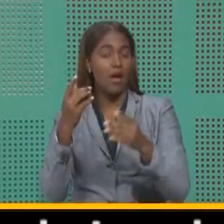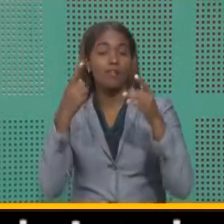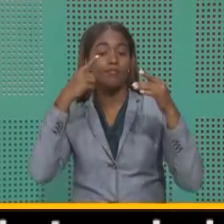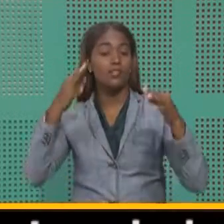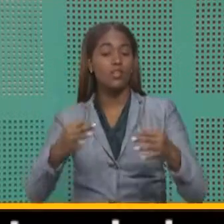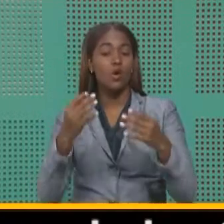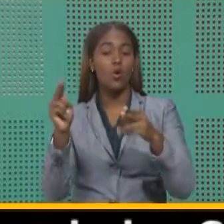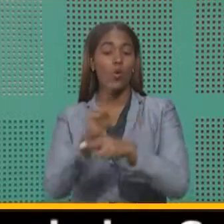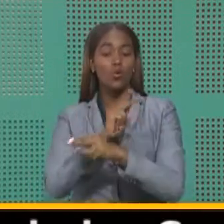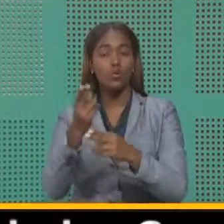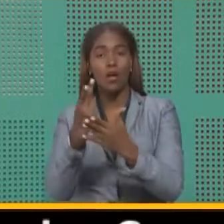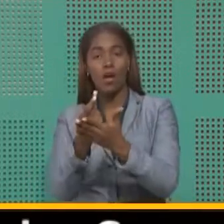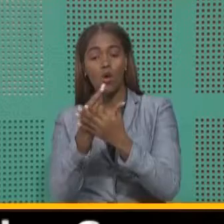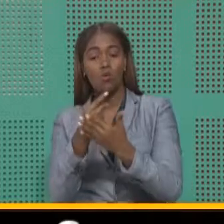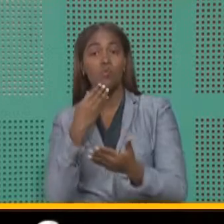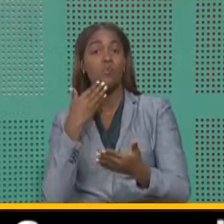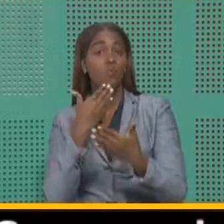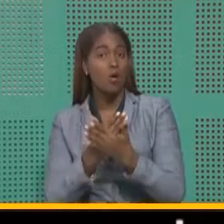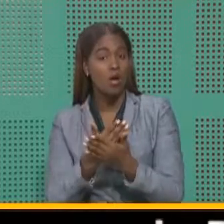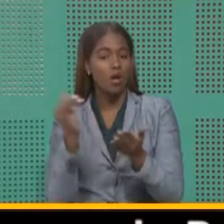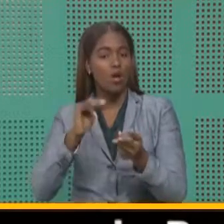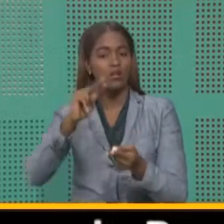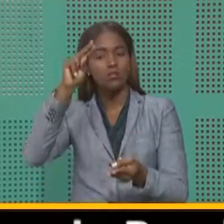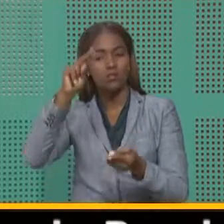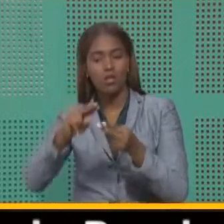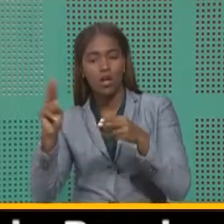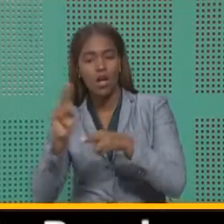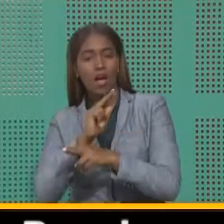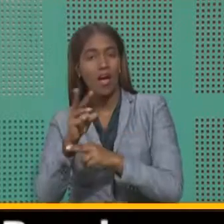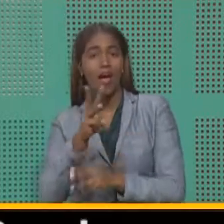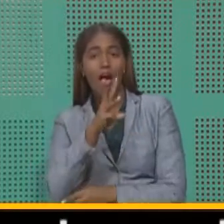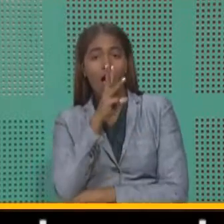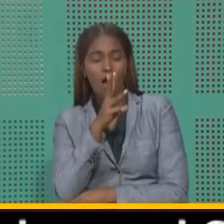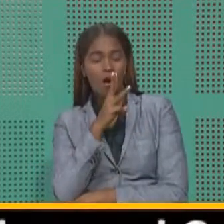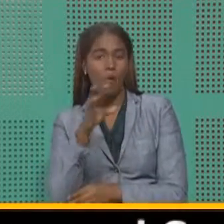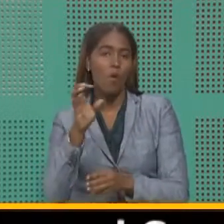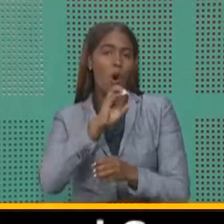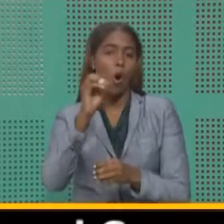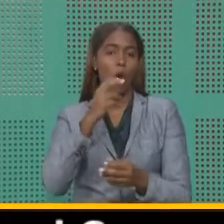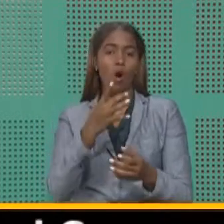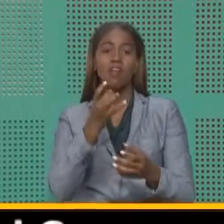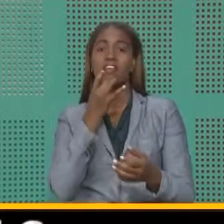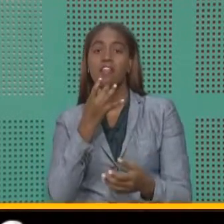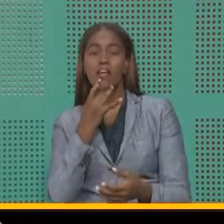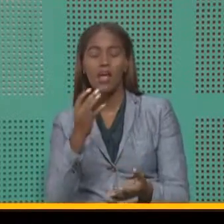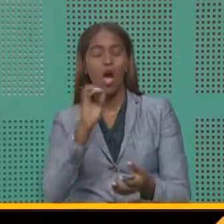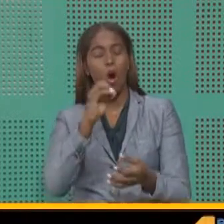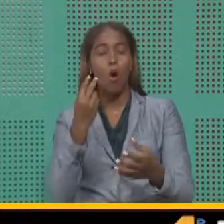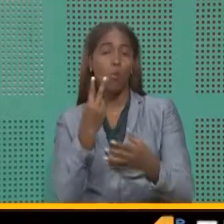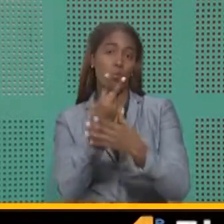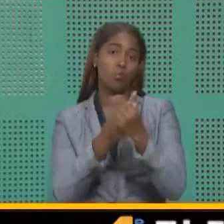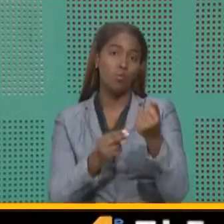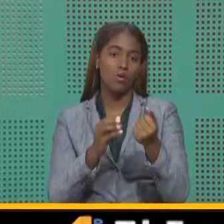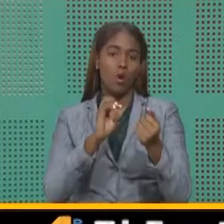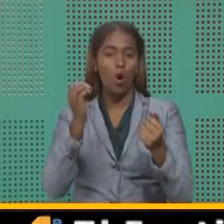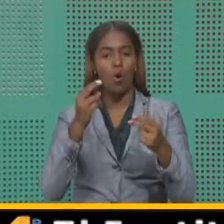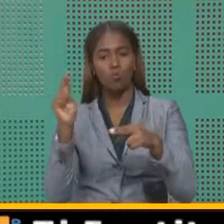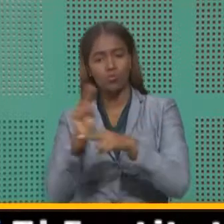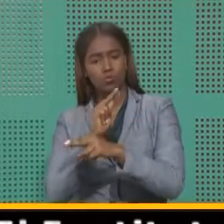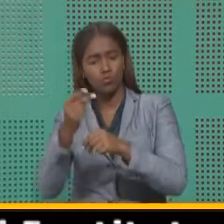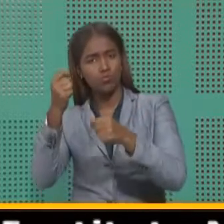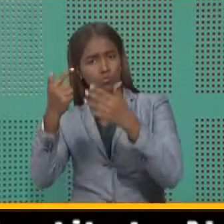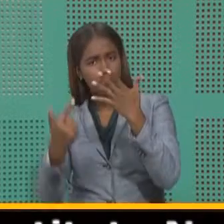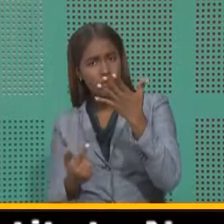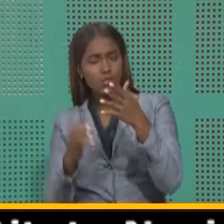de una manera más eficiente reduciendo el consumo de agua o de energía o ambos o de materiales